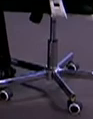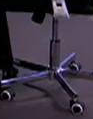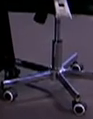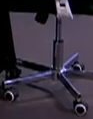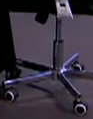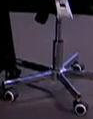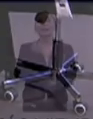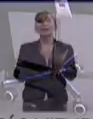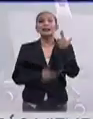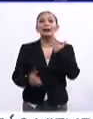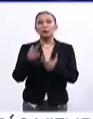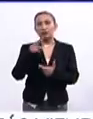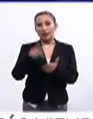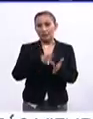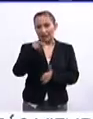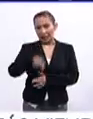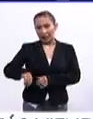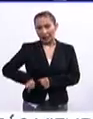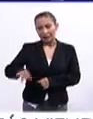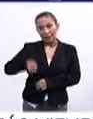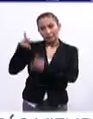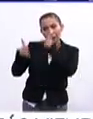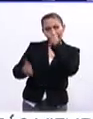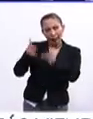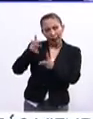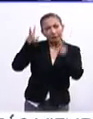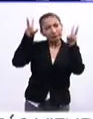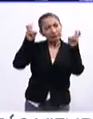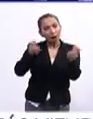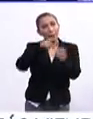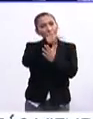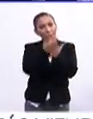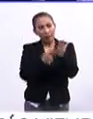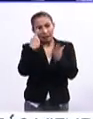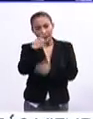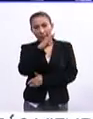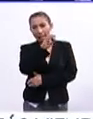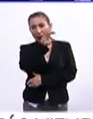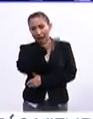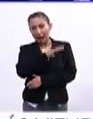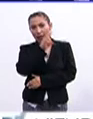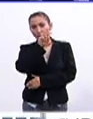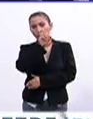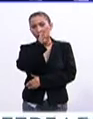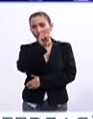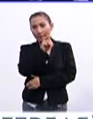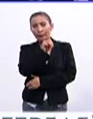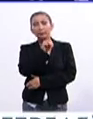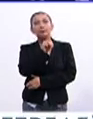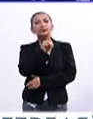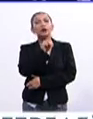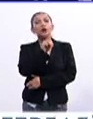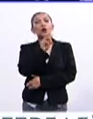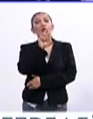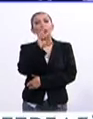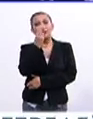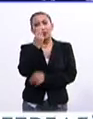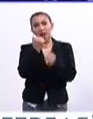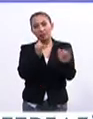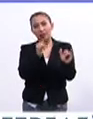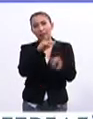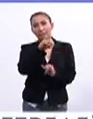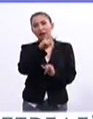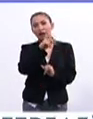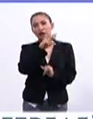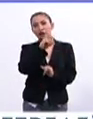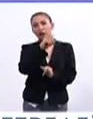Bueno, pues regresamos aquí a esta interesante charla sobre los programas de becas que ofrece la UAM, la Universidad Autónoma